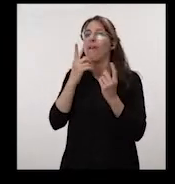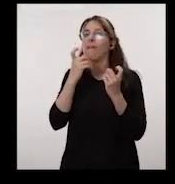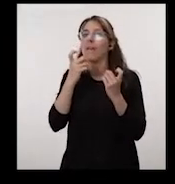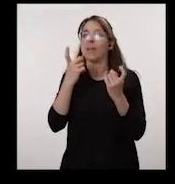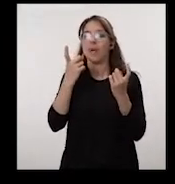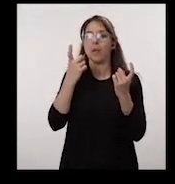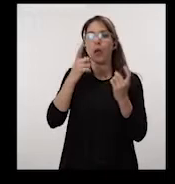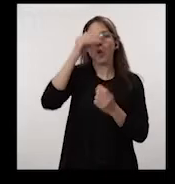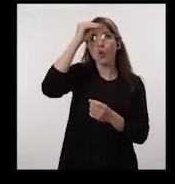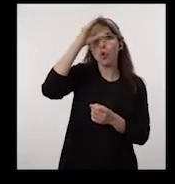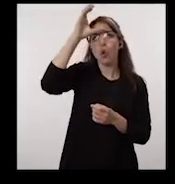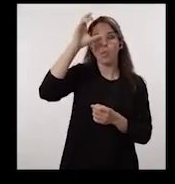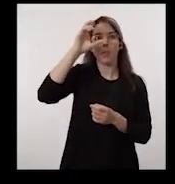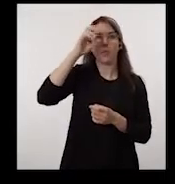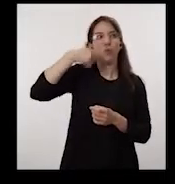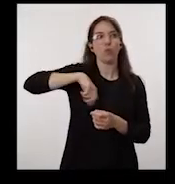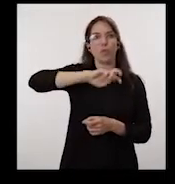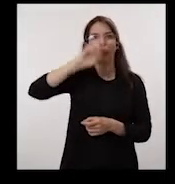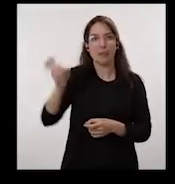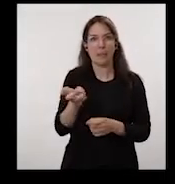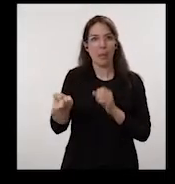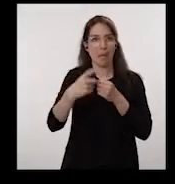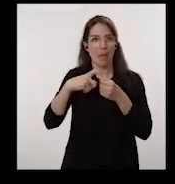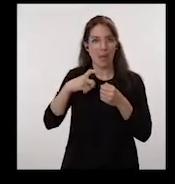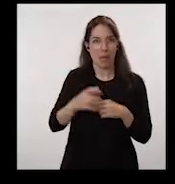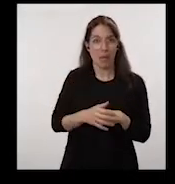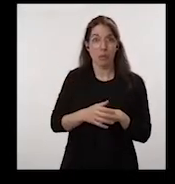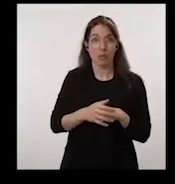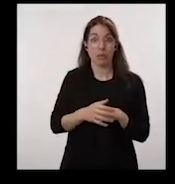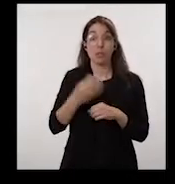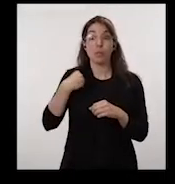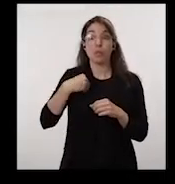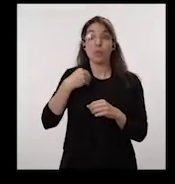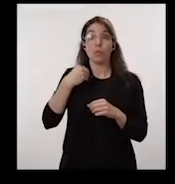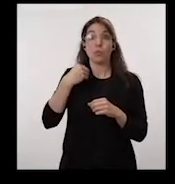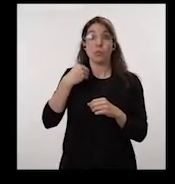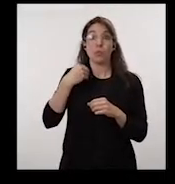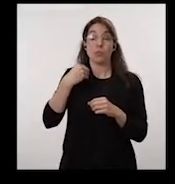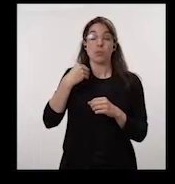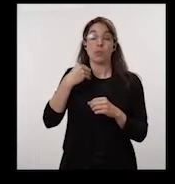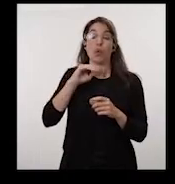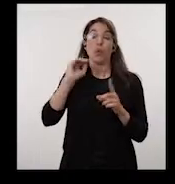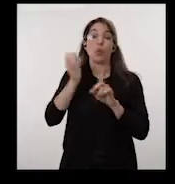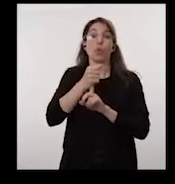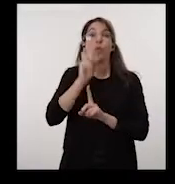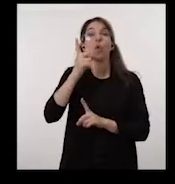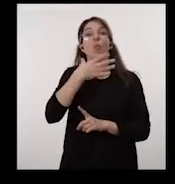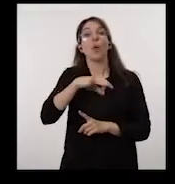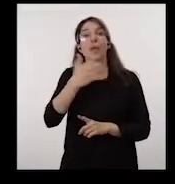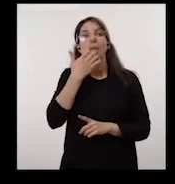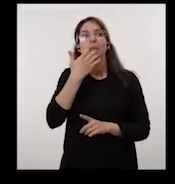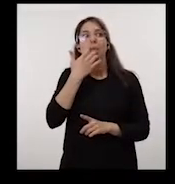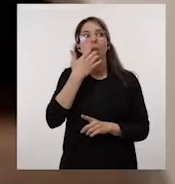multidisciplinariedad de conocimientos sólo son posibles a alcanzar si todos sabemos en qué estamos trabajando y cuáles son nuestras fortalezas